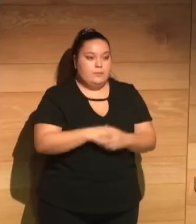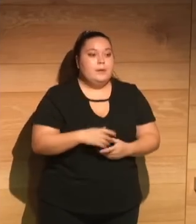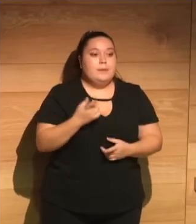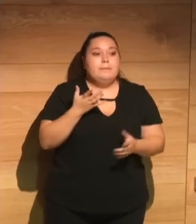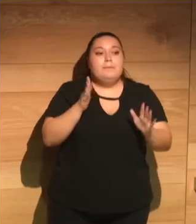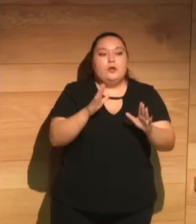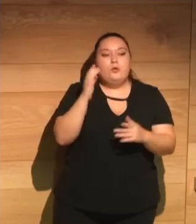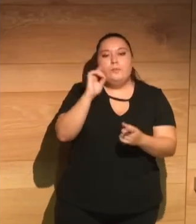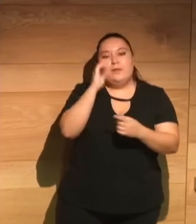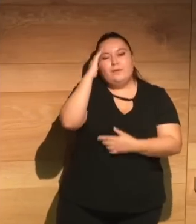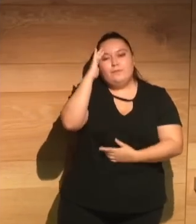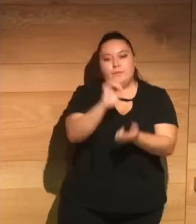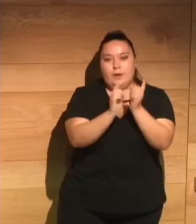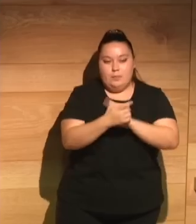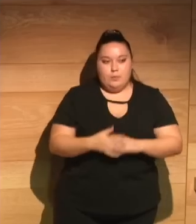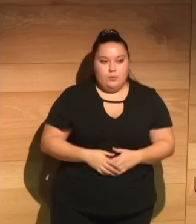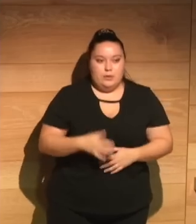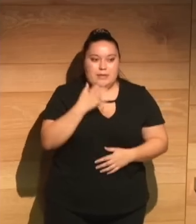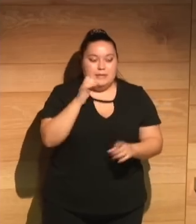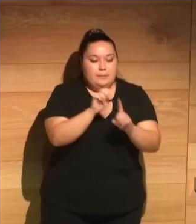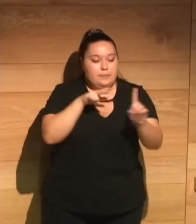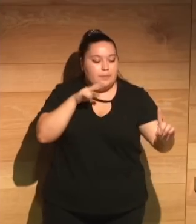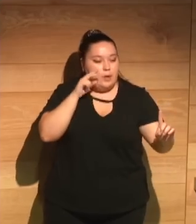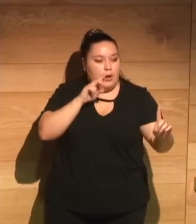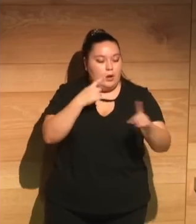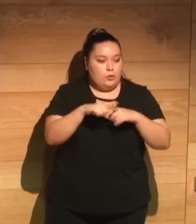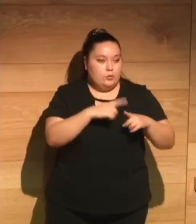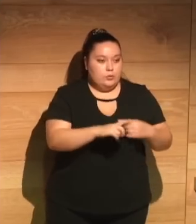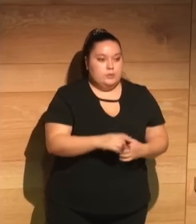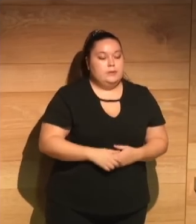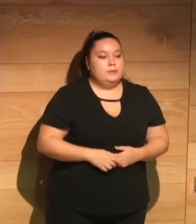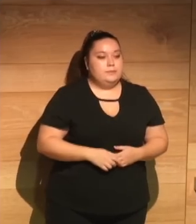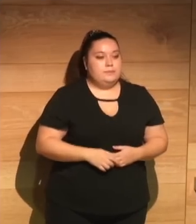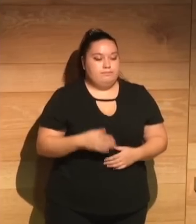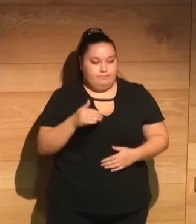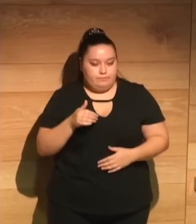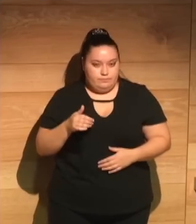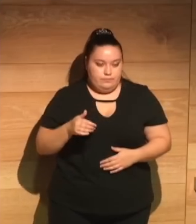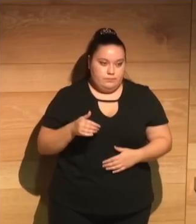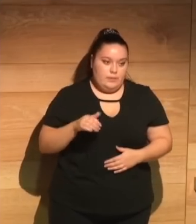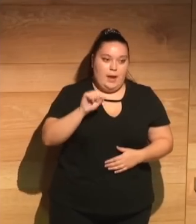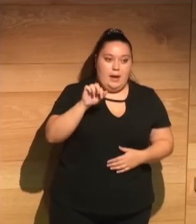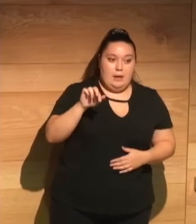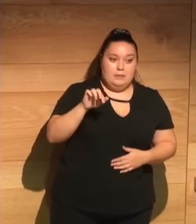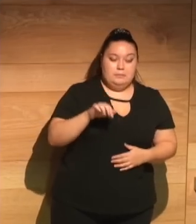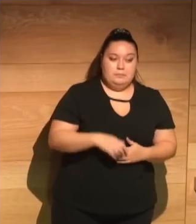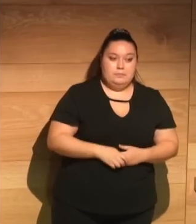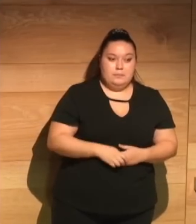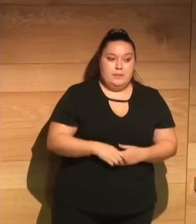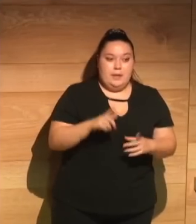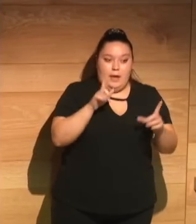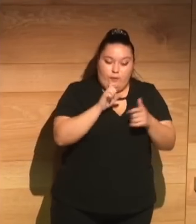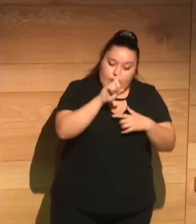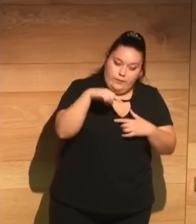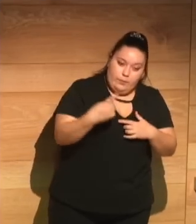cambio filosófico mucho a la hora de percibir las cosas. Porque más allá de que después del daguerrotipo tenemos por fin la fotografía,